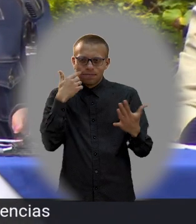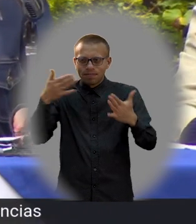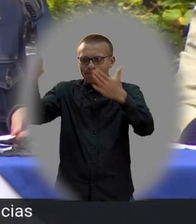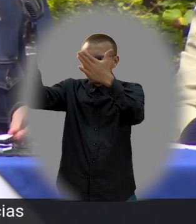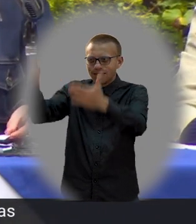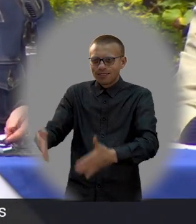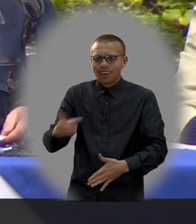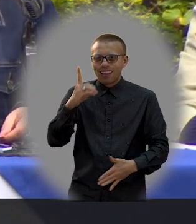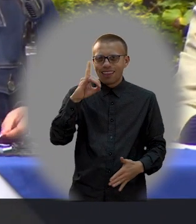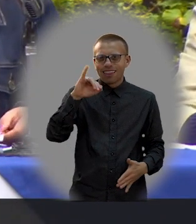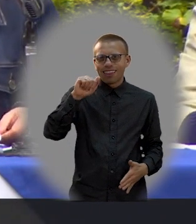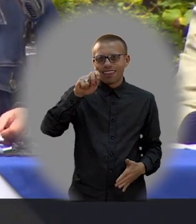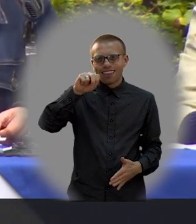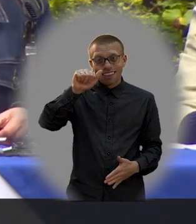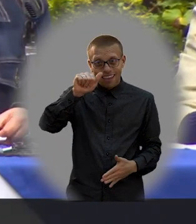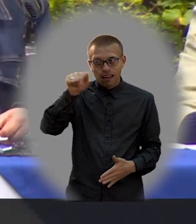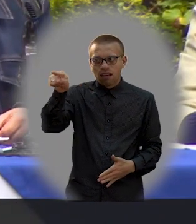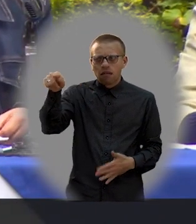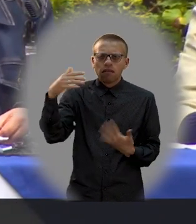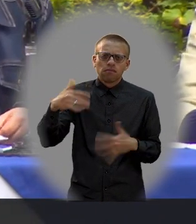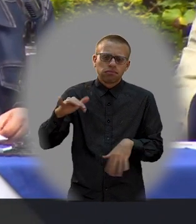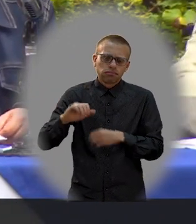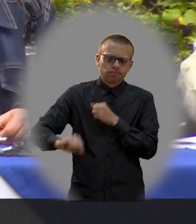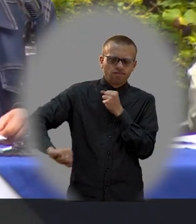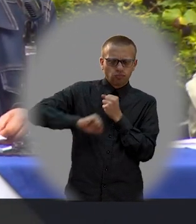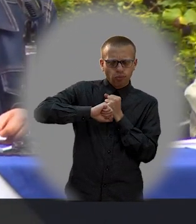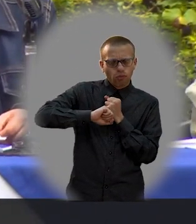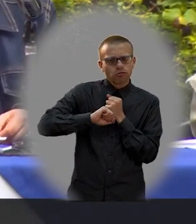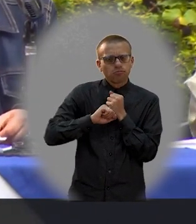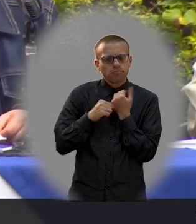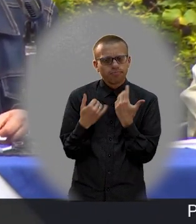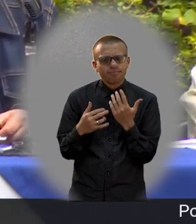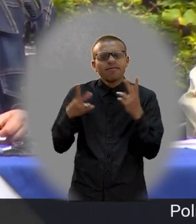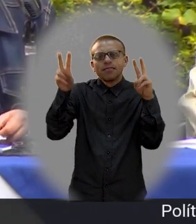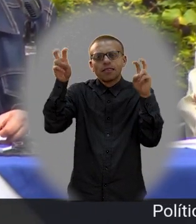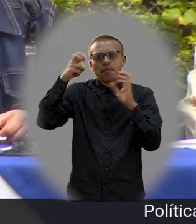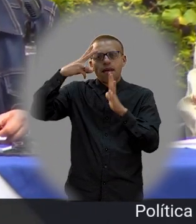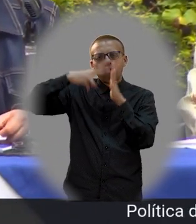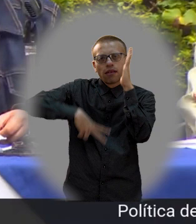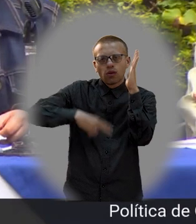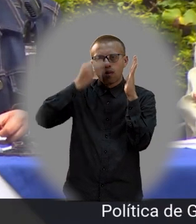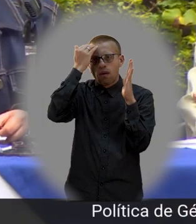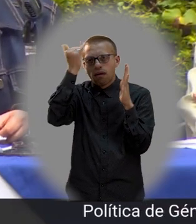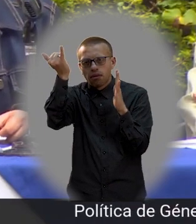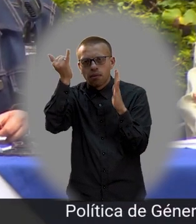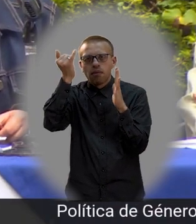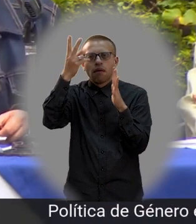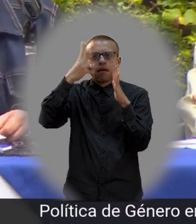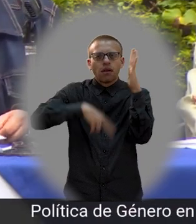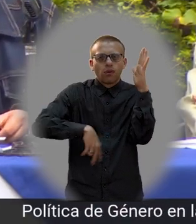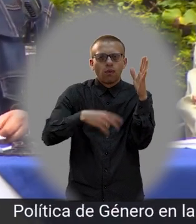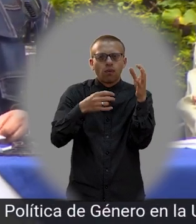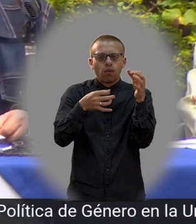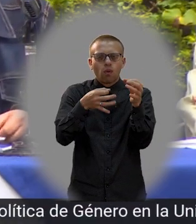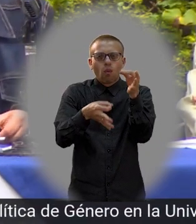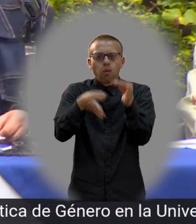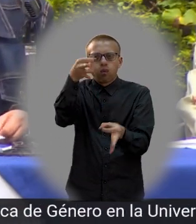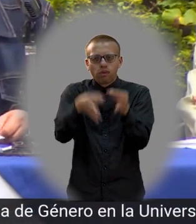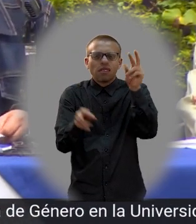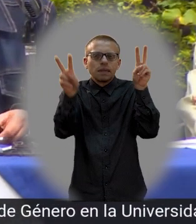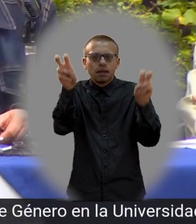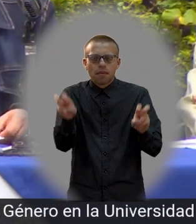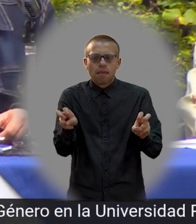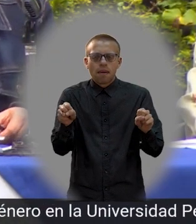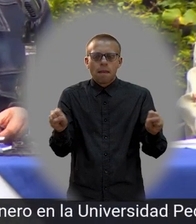unos apoyos importantes en todo este tema de lecturas académicas y jurídicas sobre el tema de las violencias de género